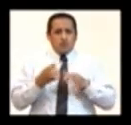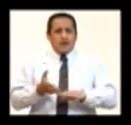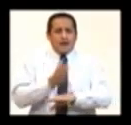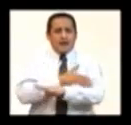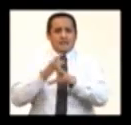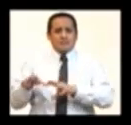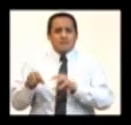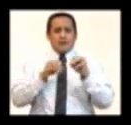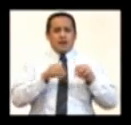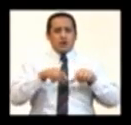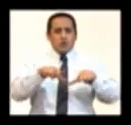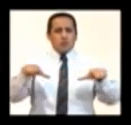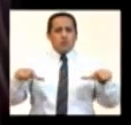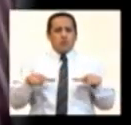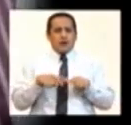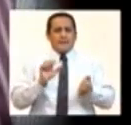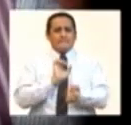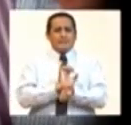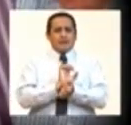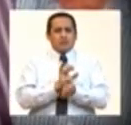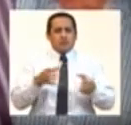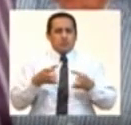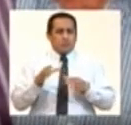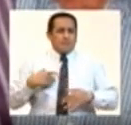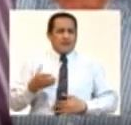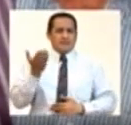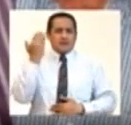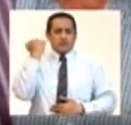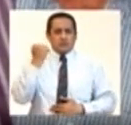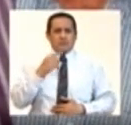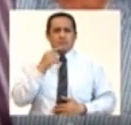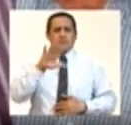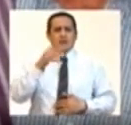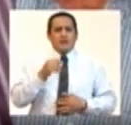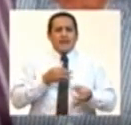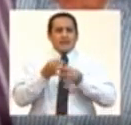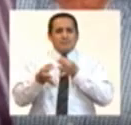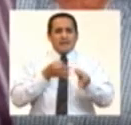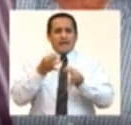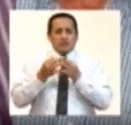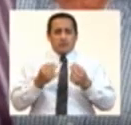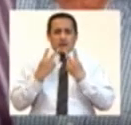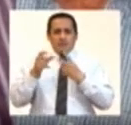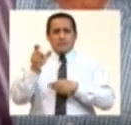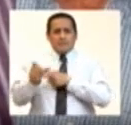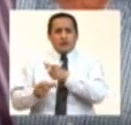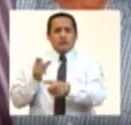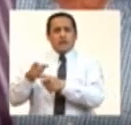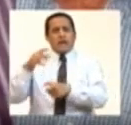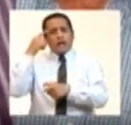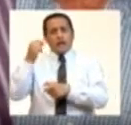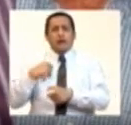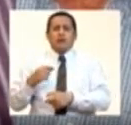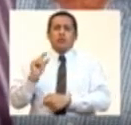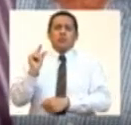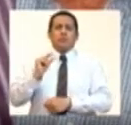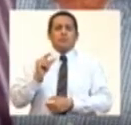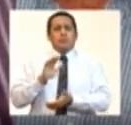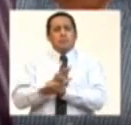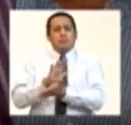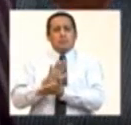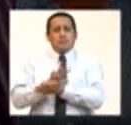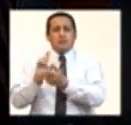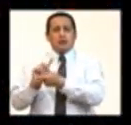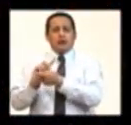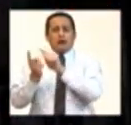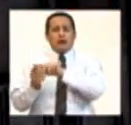el MRTA a un centro de reclusión de régimen común, aduciendo su condición de reos civiles y derechos